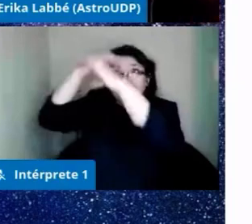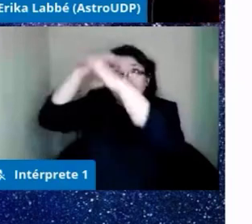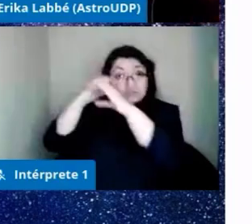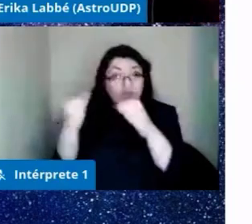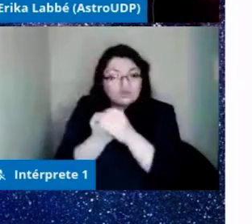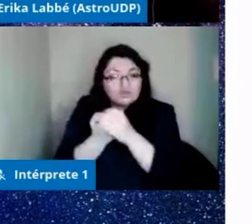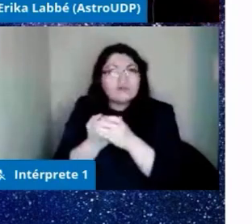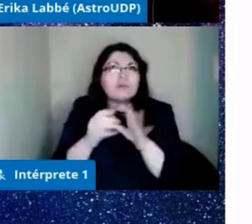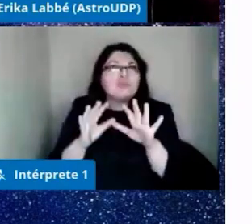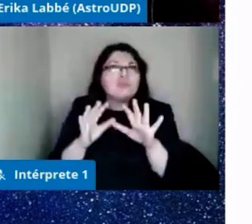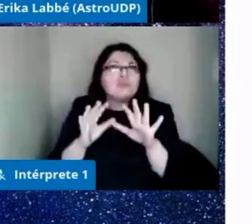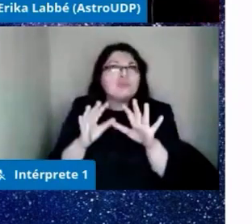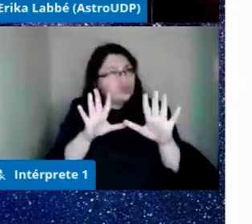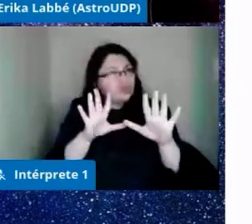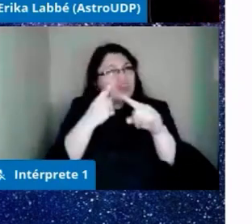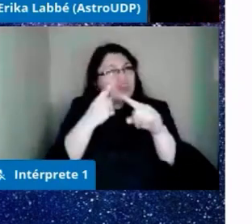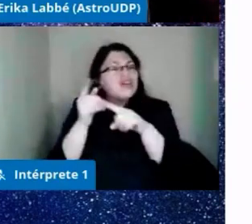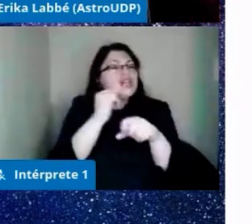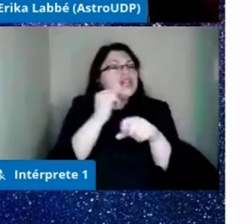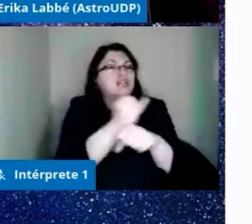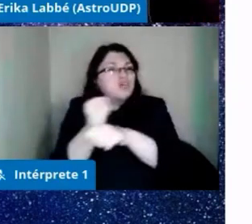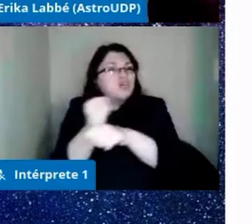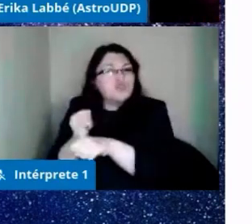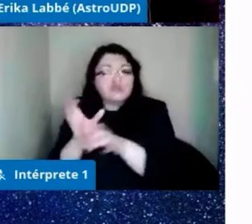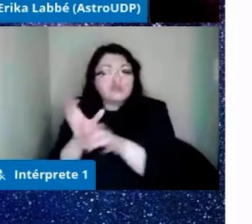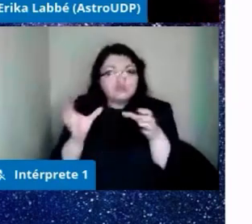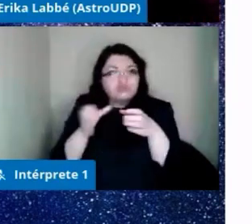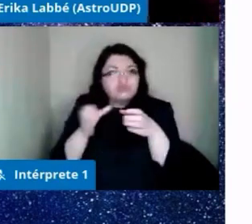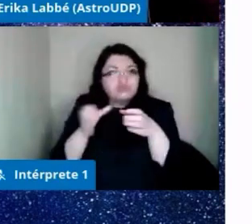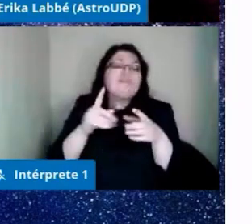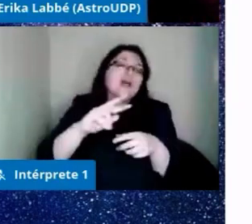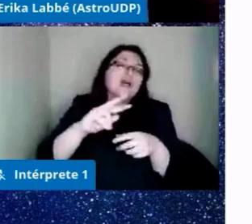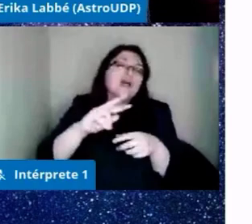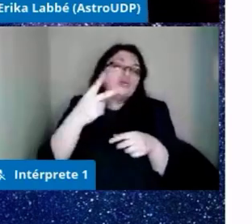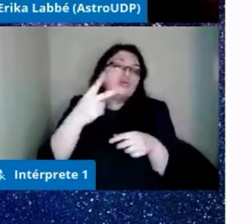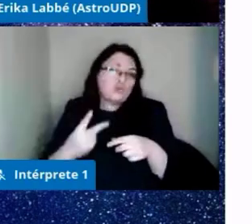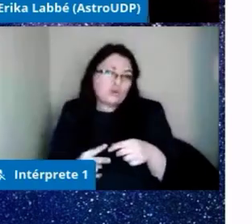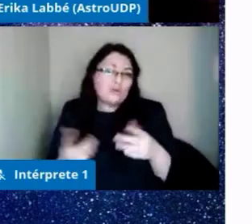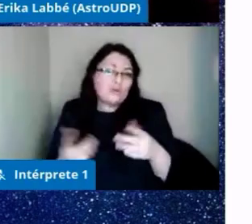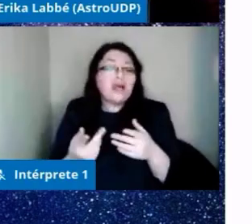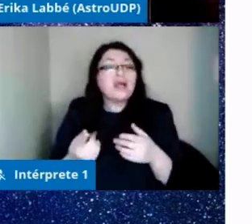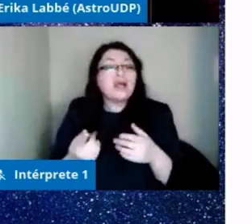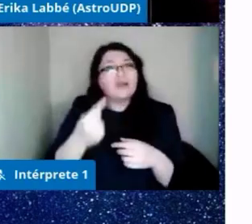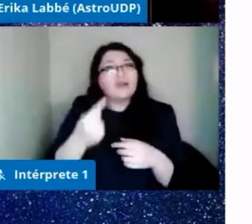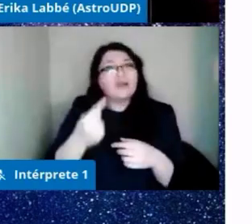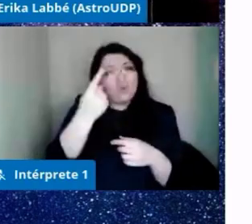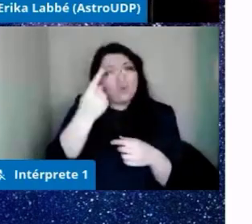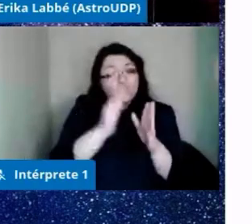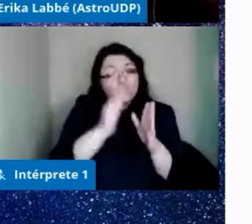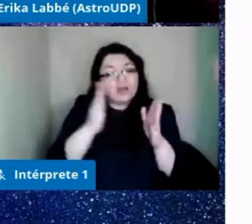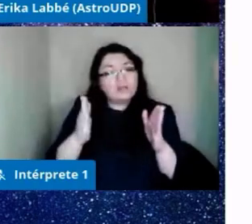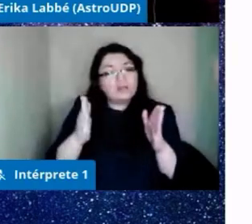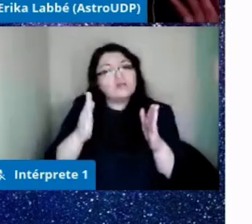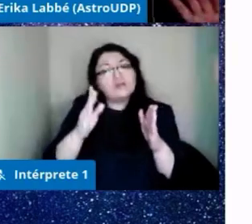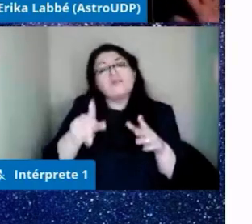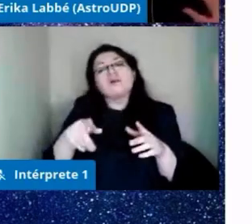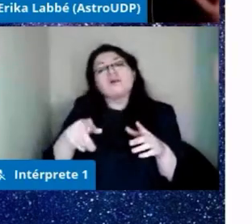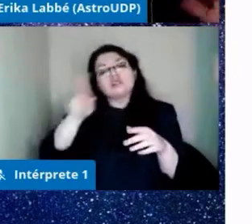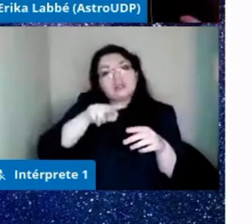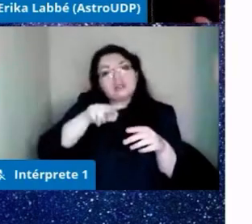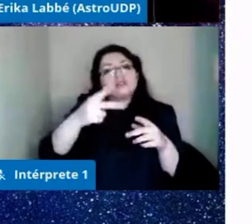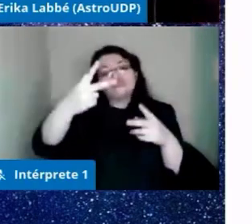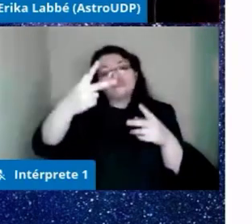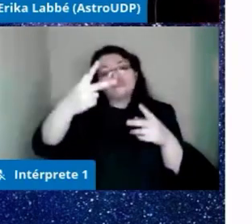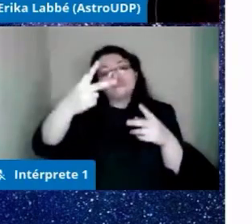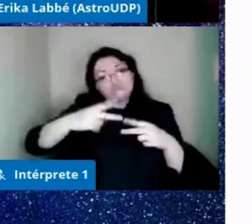10 instituciones que vamos a estar transmitiendo, nos vamos a ir turnando para transmitir un capítulo cada par de semanas, ¿sí? Así que el primer capítulo